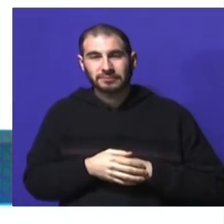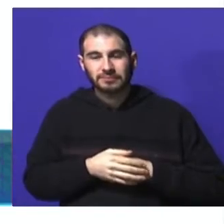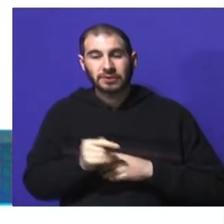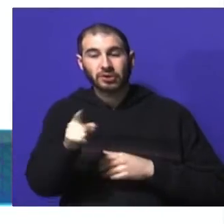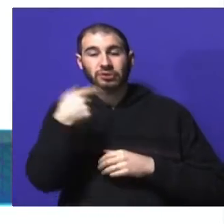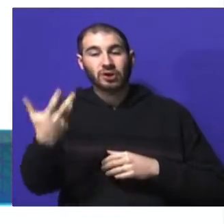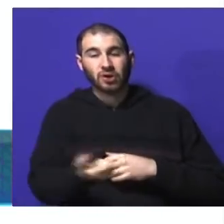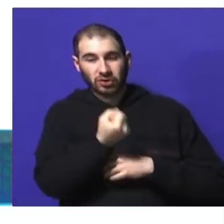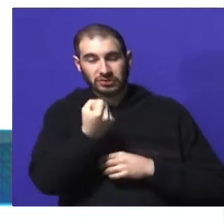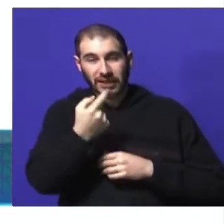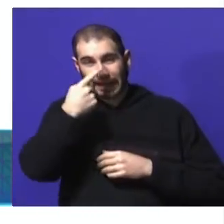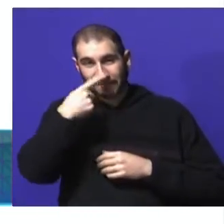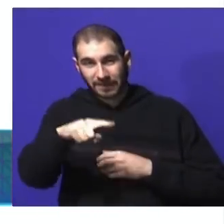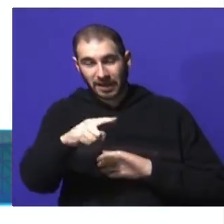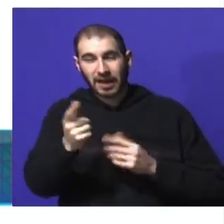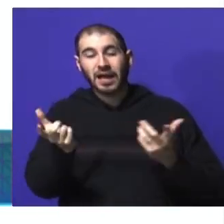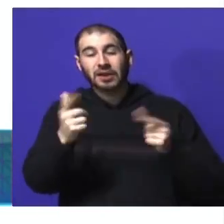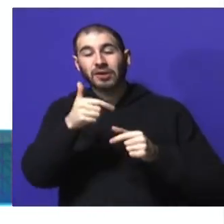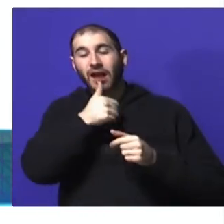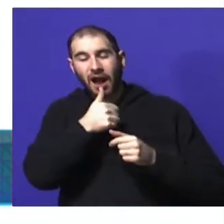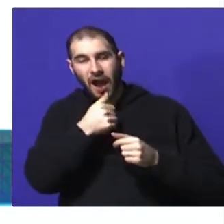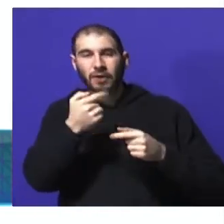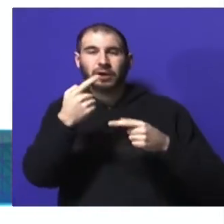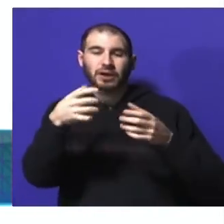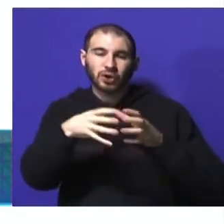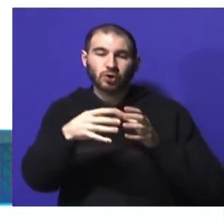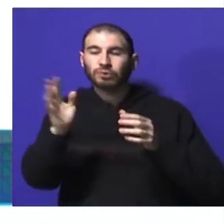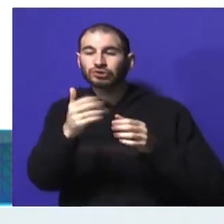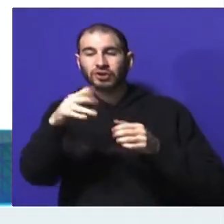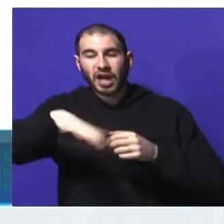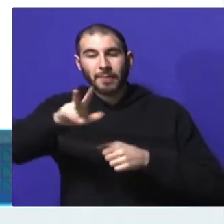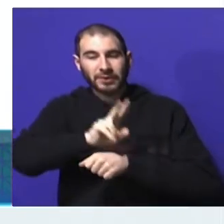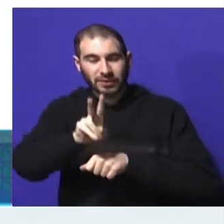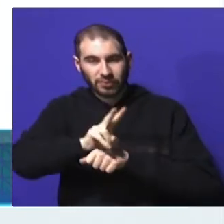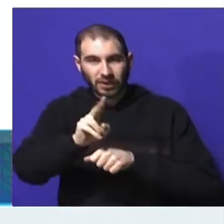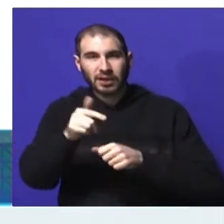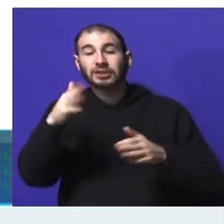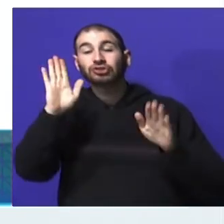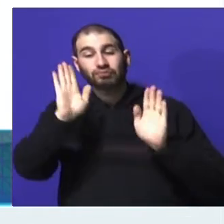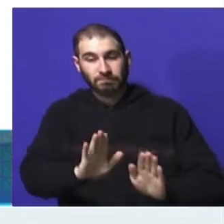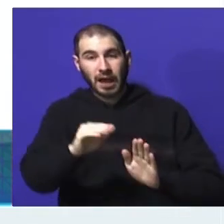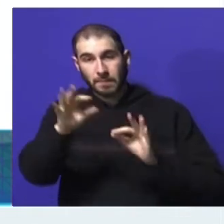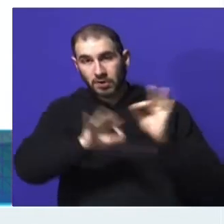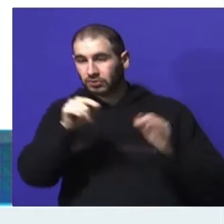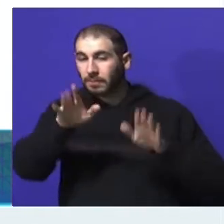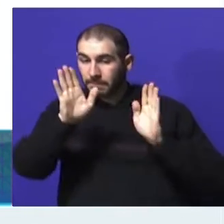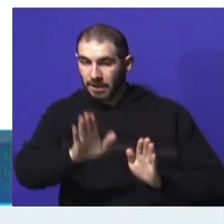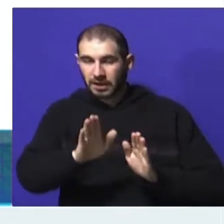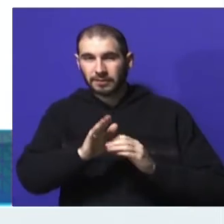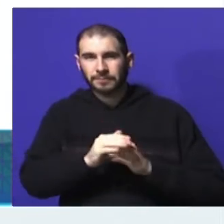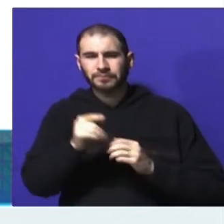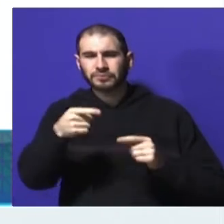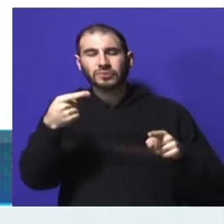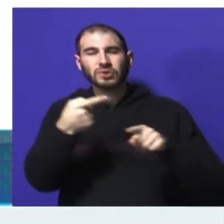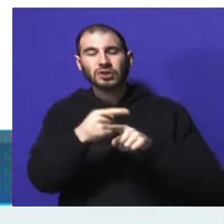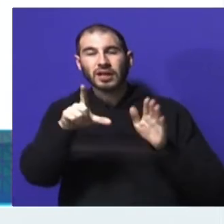Logramos finalmente las asambleas del agua y todas las organizaciones ambientalistas frenar este proyecto que en realidad iba en contra de